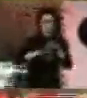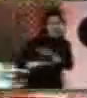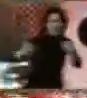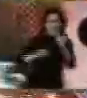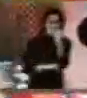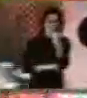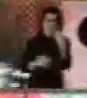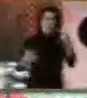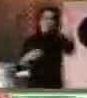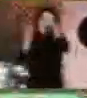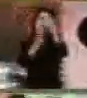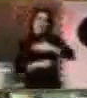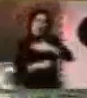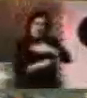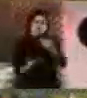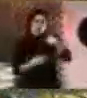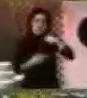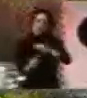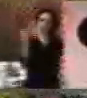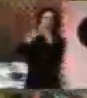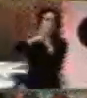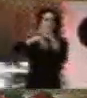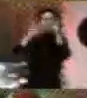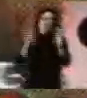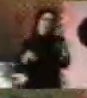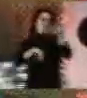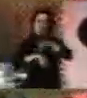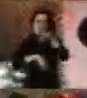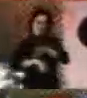forma de pensar. Me convierto en medicina.